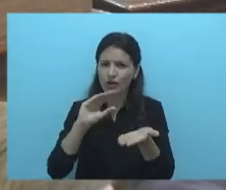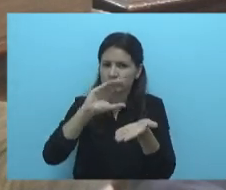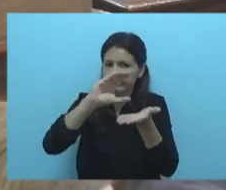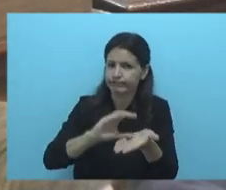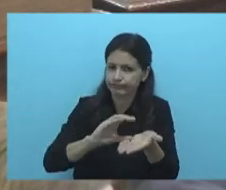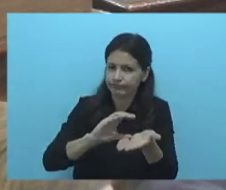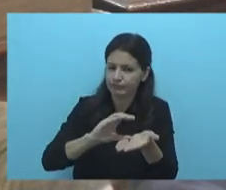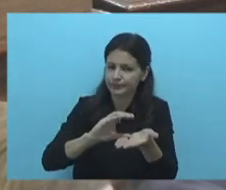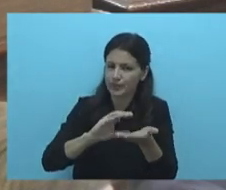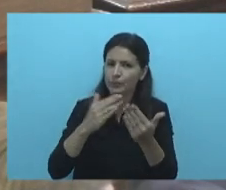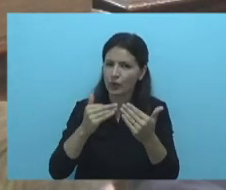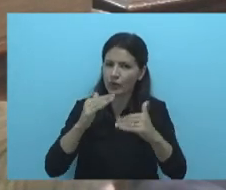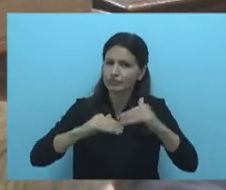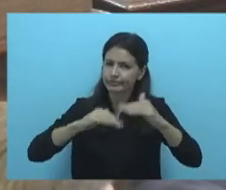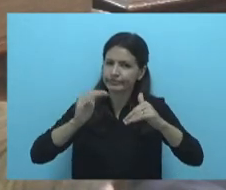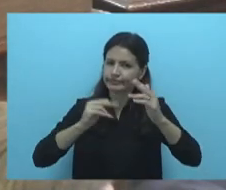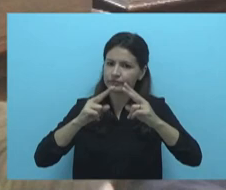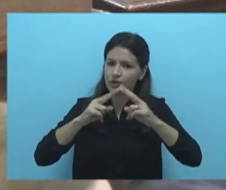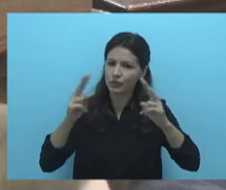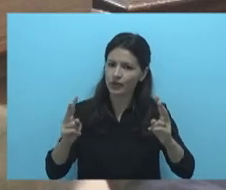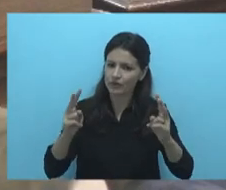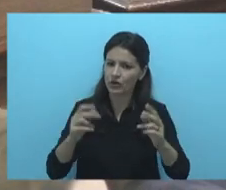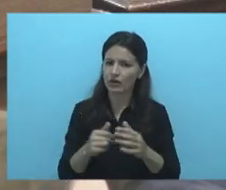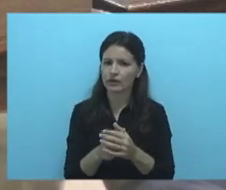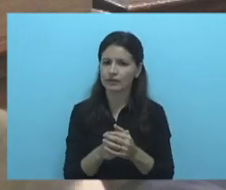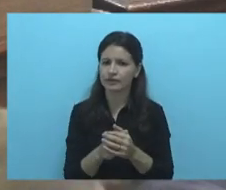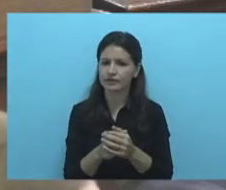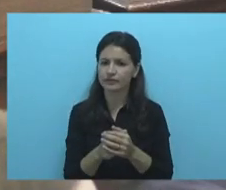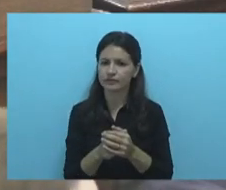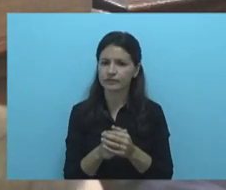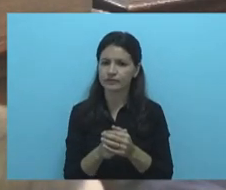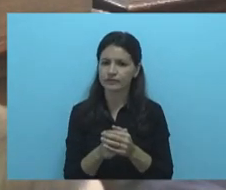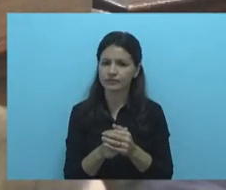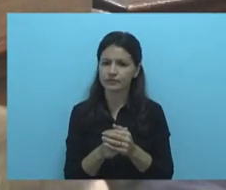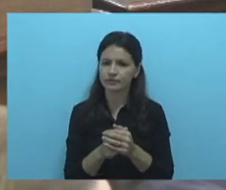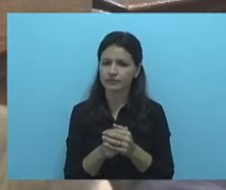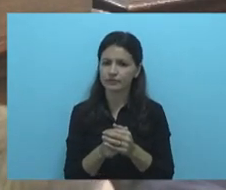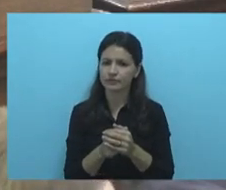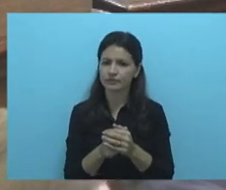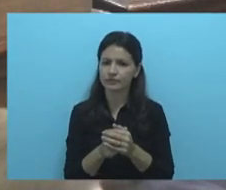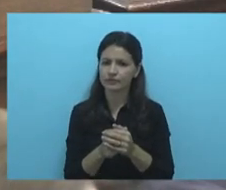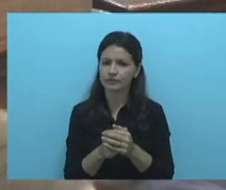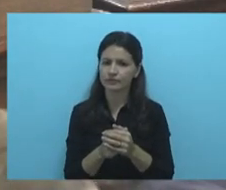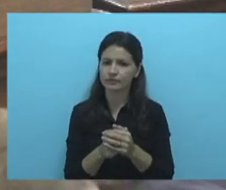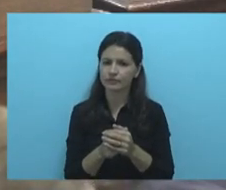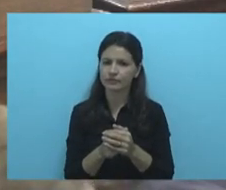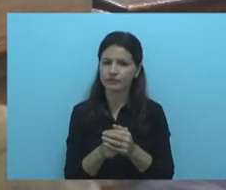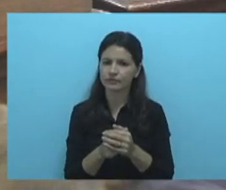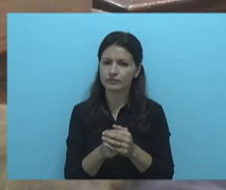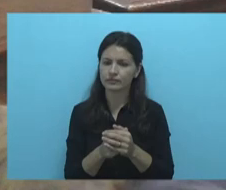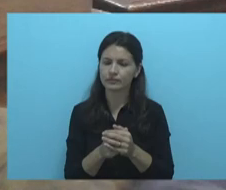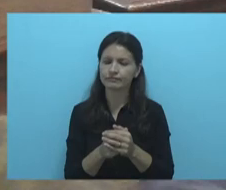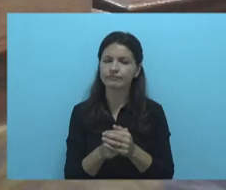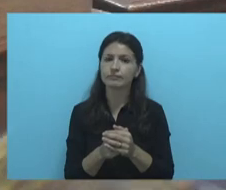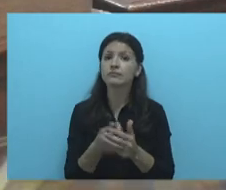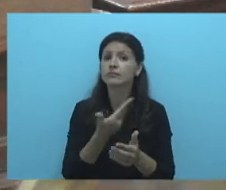provincia de Santa Fe y el Estado Nacional. Hace tiempo que el Estado santafesino cumplió con su